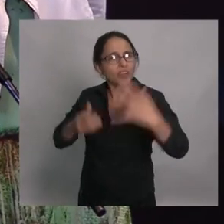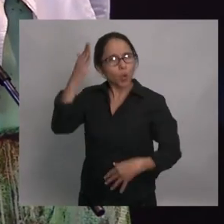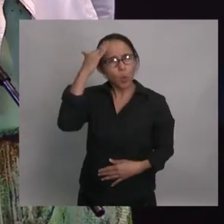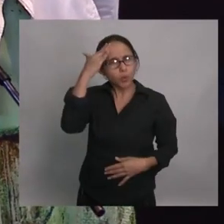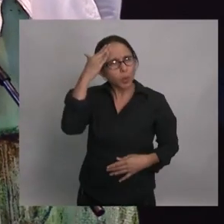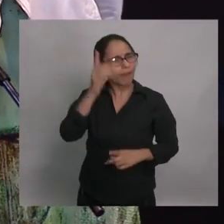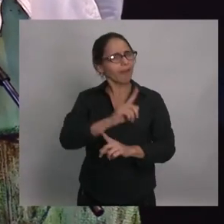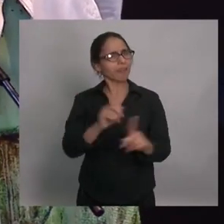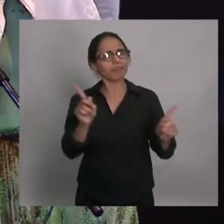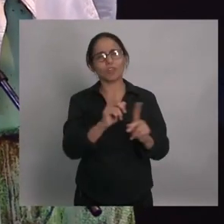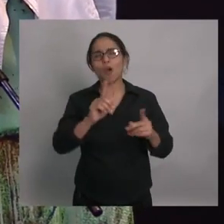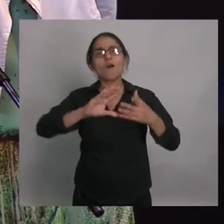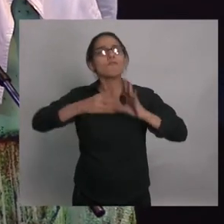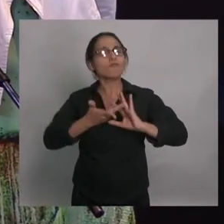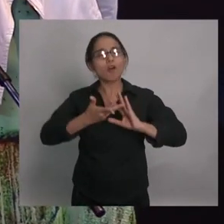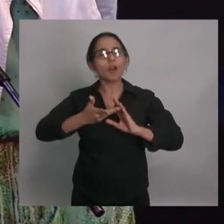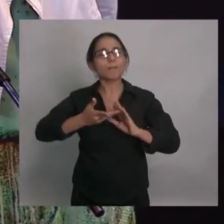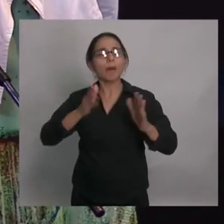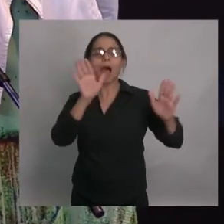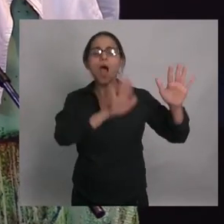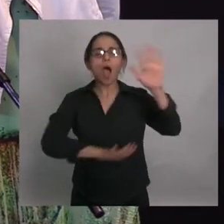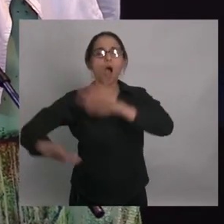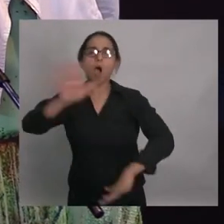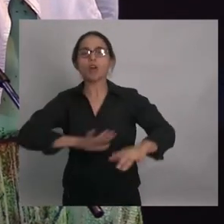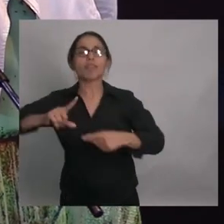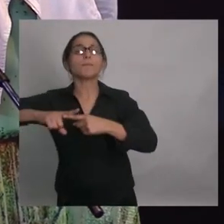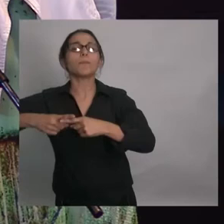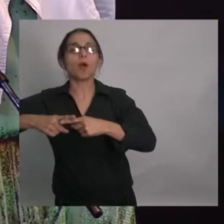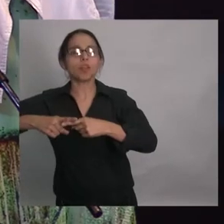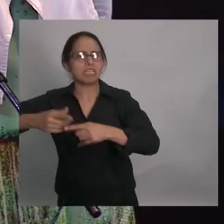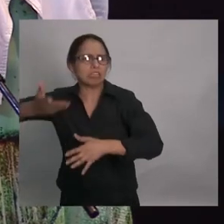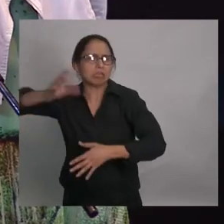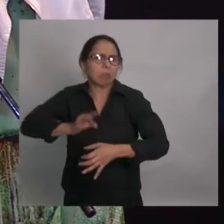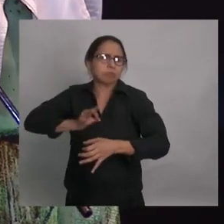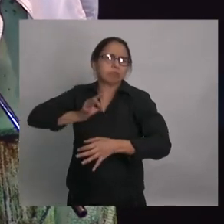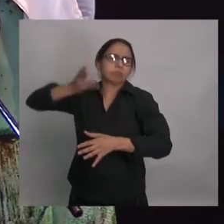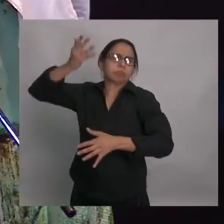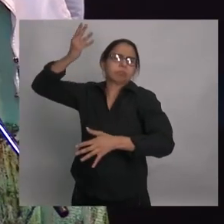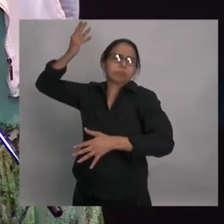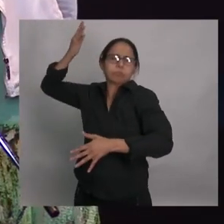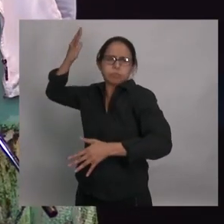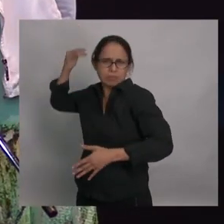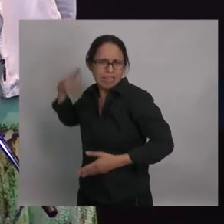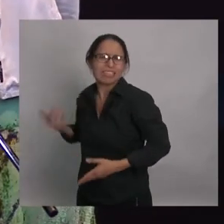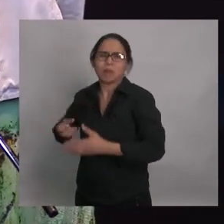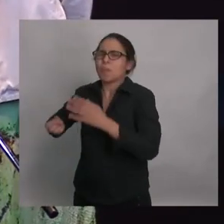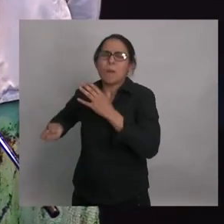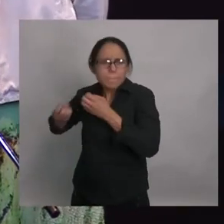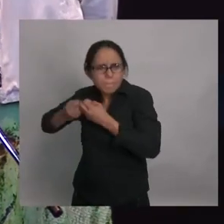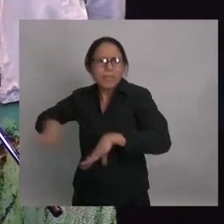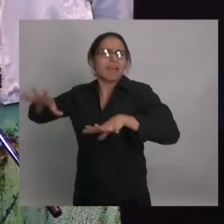político más arcaico de todos que viene desde el desde la especiación desde el principio de la especie